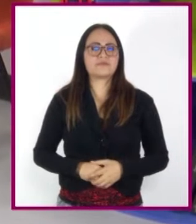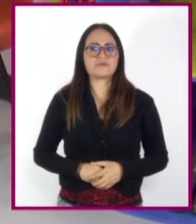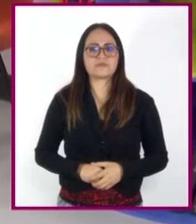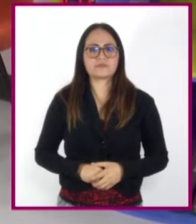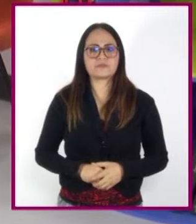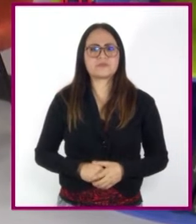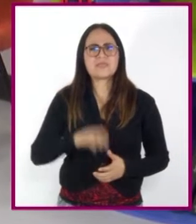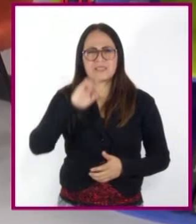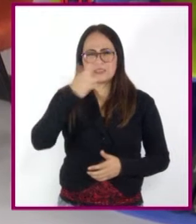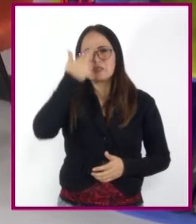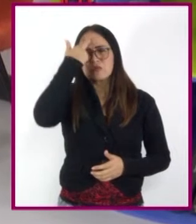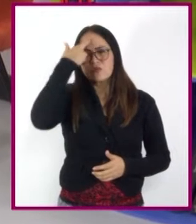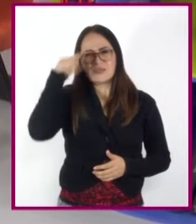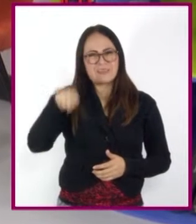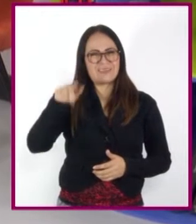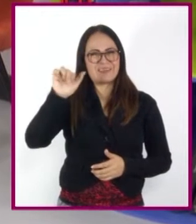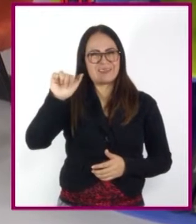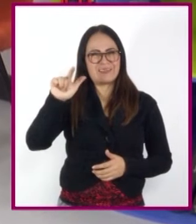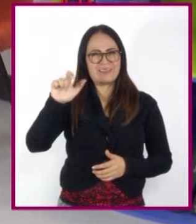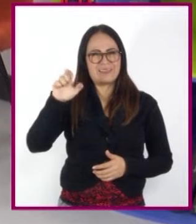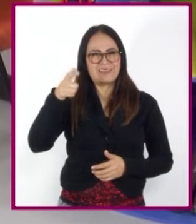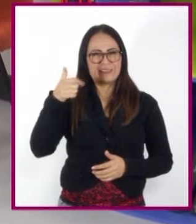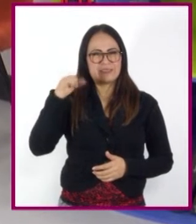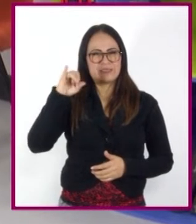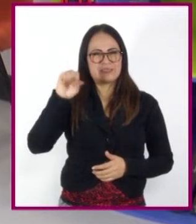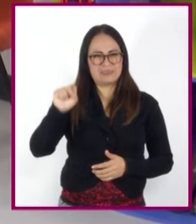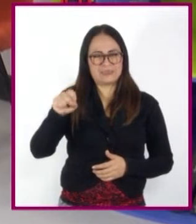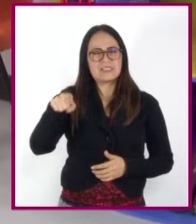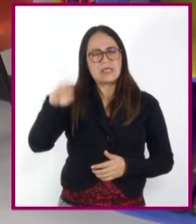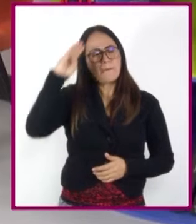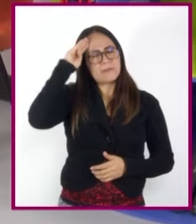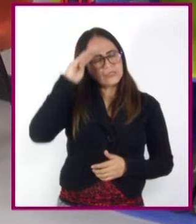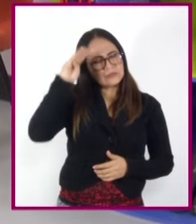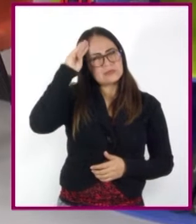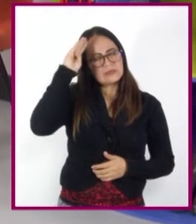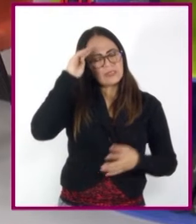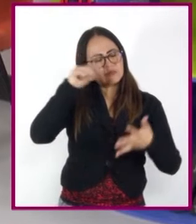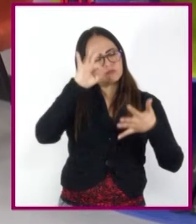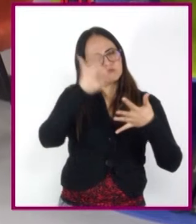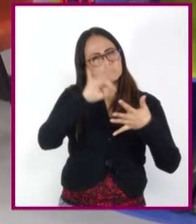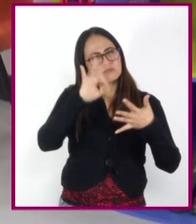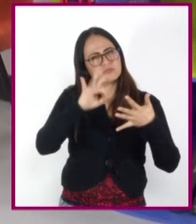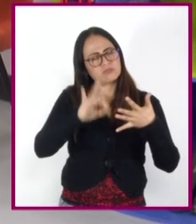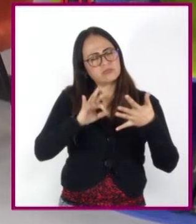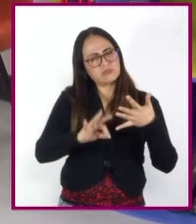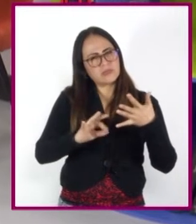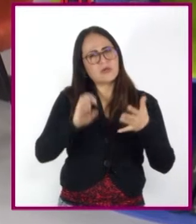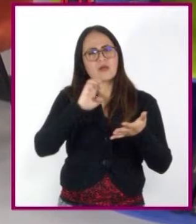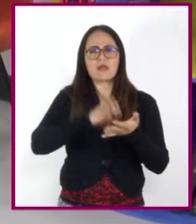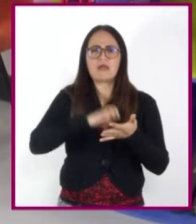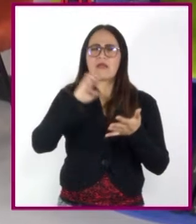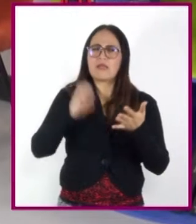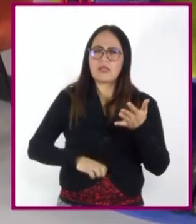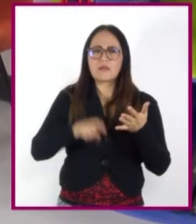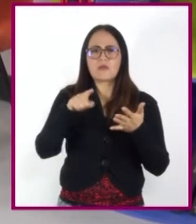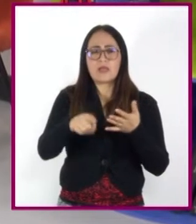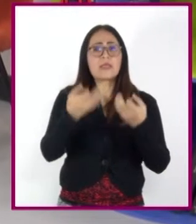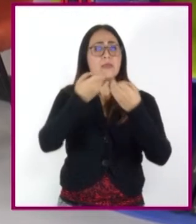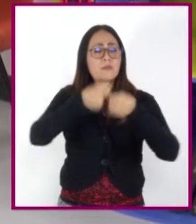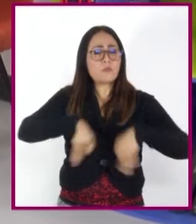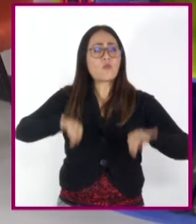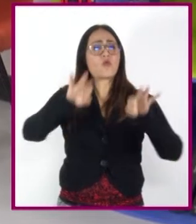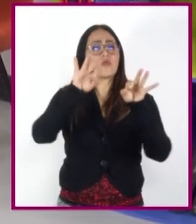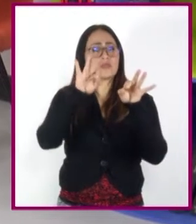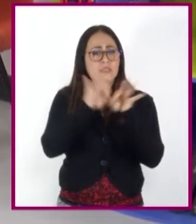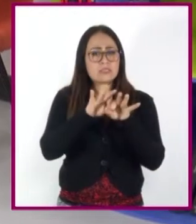Recordemos que Alexis nos hizo reflexionar sobre muchos puntos al respecto, como el hecho de darle importancia